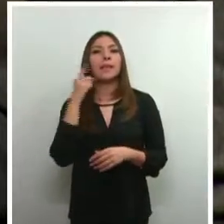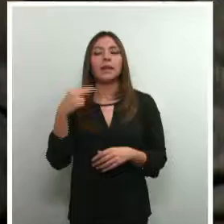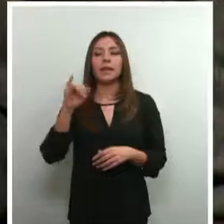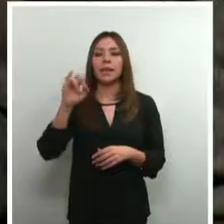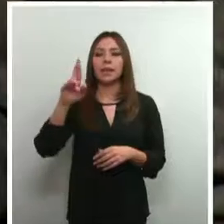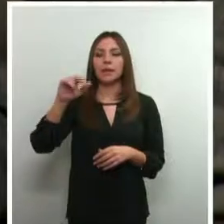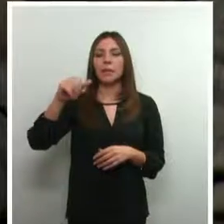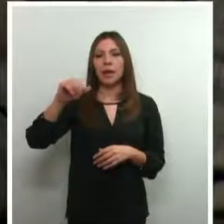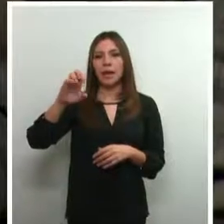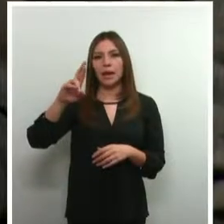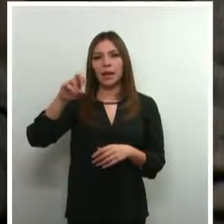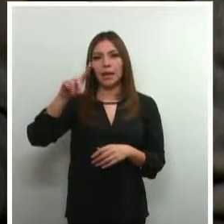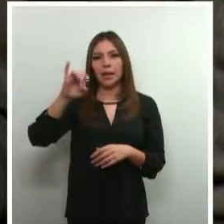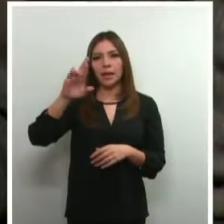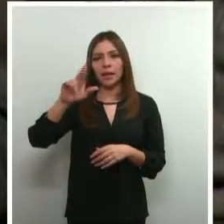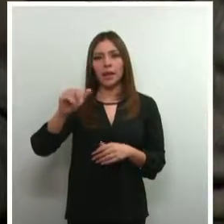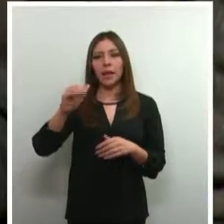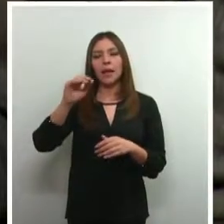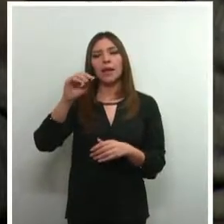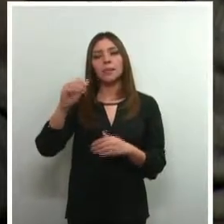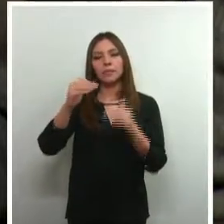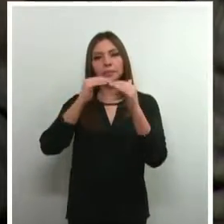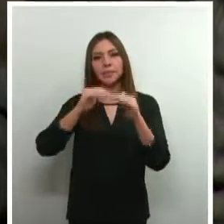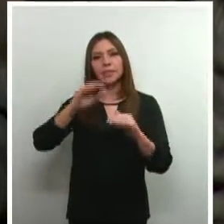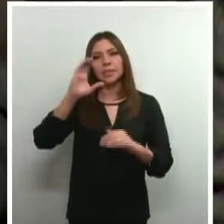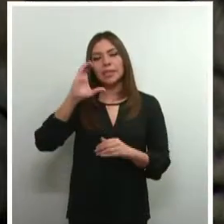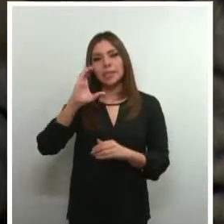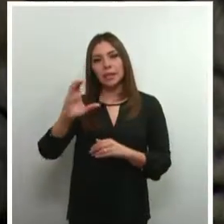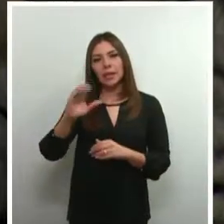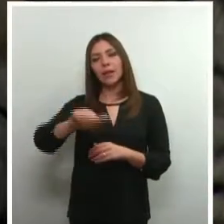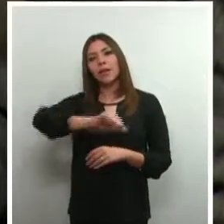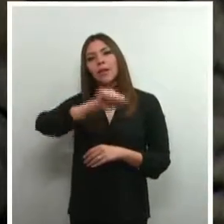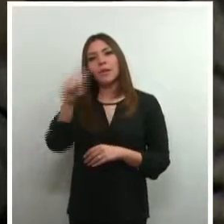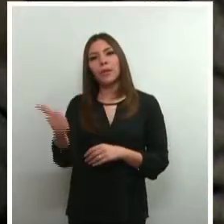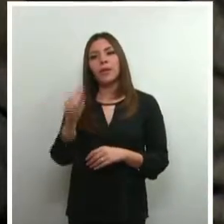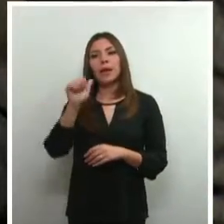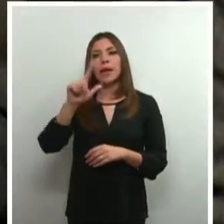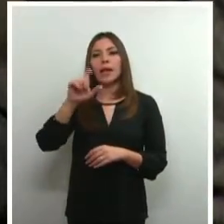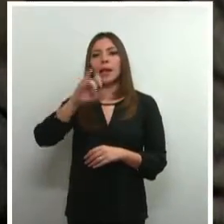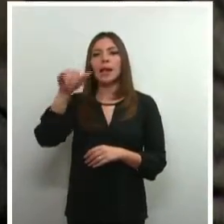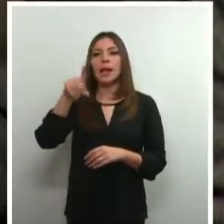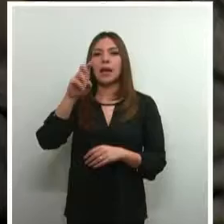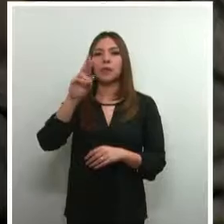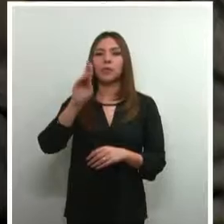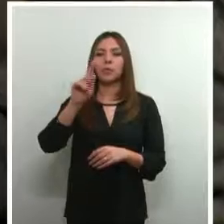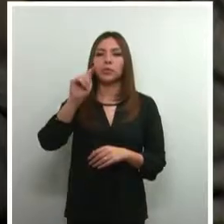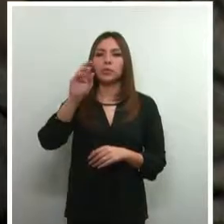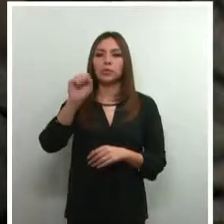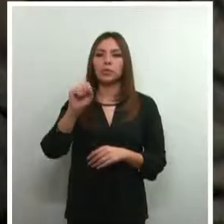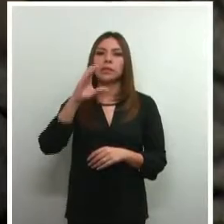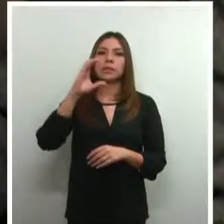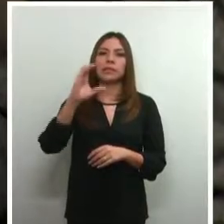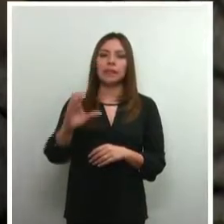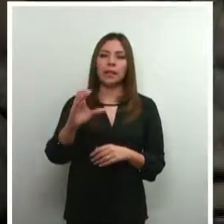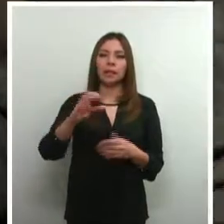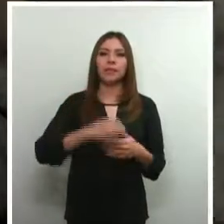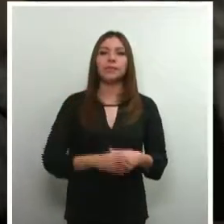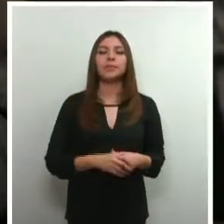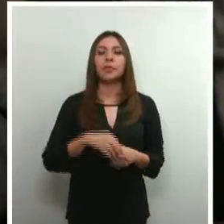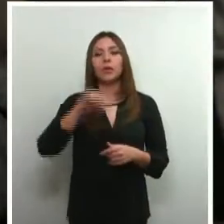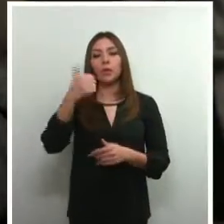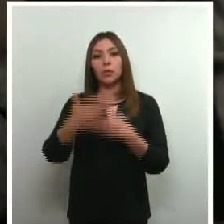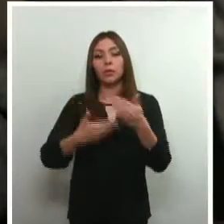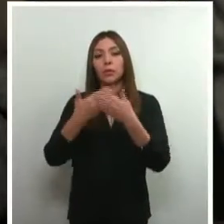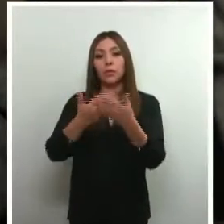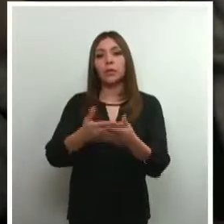Irmeréndira Sandoval, al apartado C. Una reserva del diputado Alejandro Bustos, al apartado C. Una reserva más